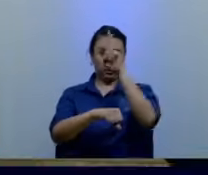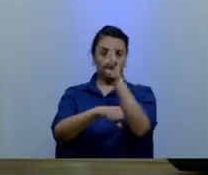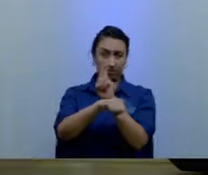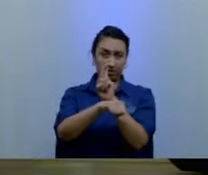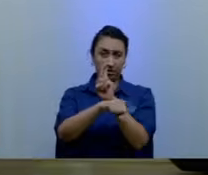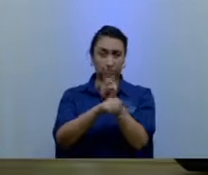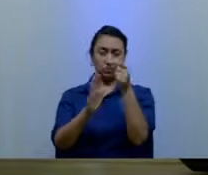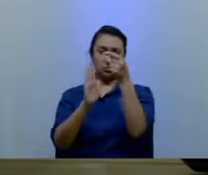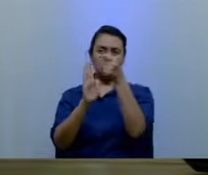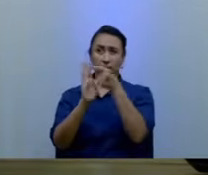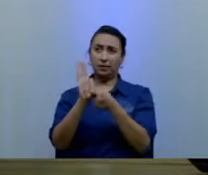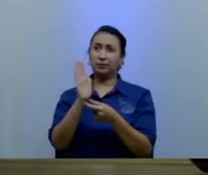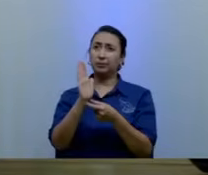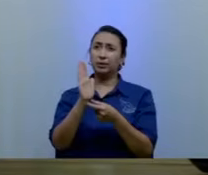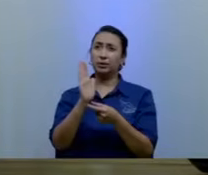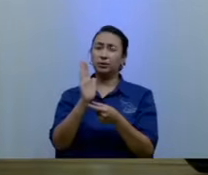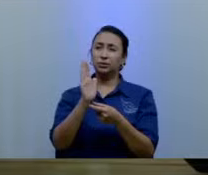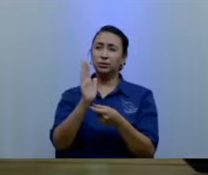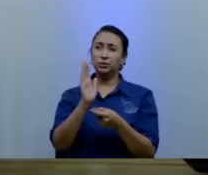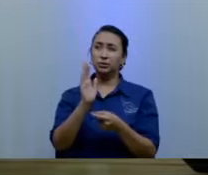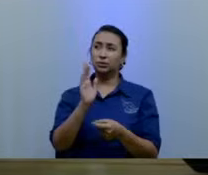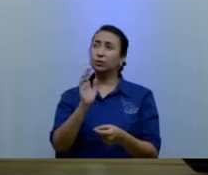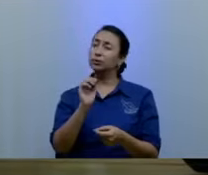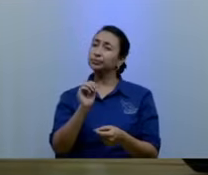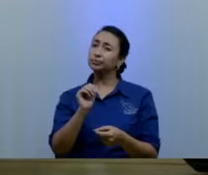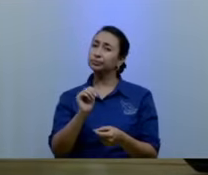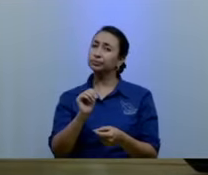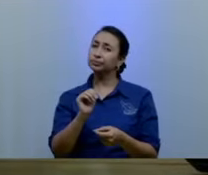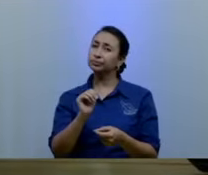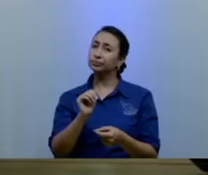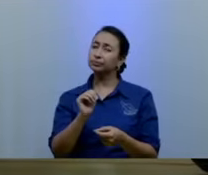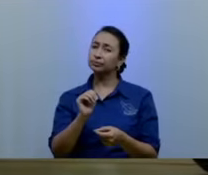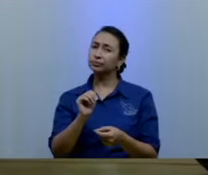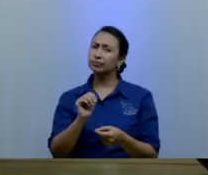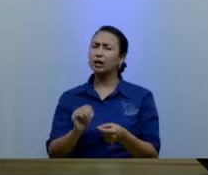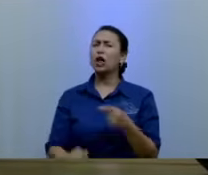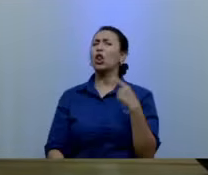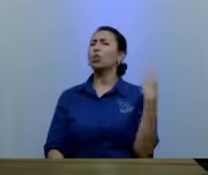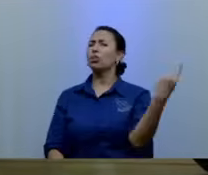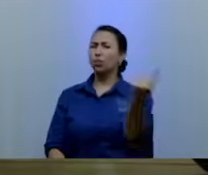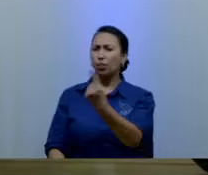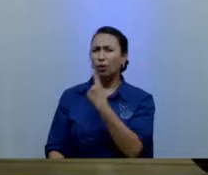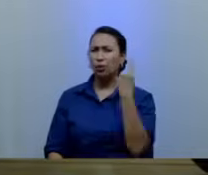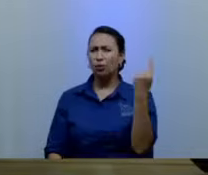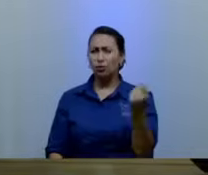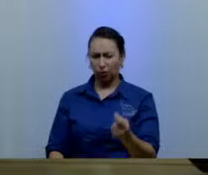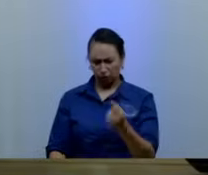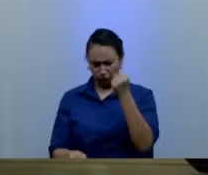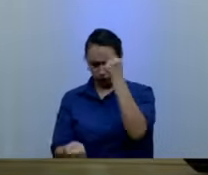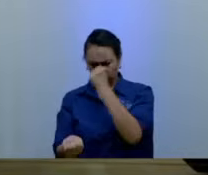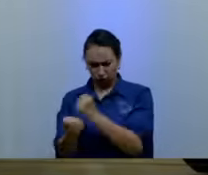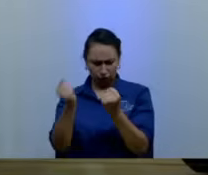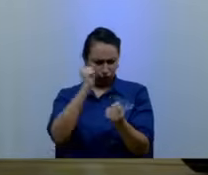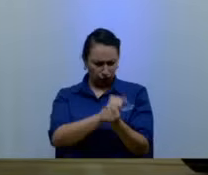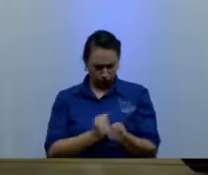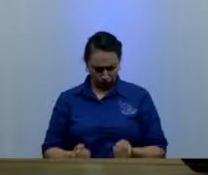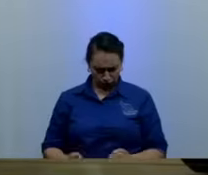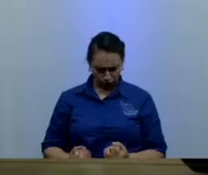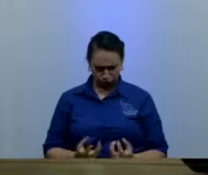ver. Todo sacrificio será salado con fuego. Marcos, me dijeron.